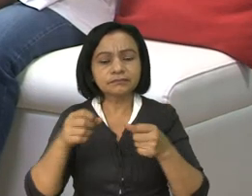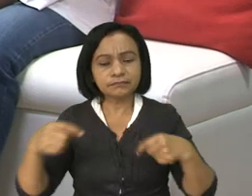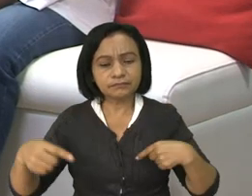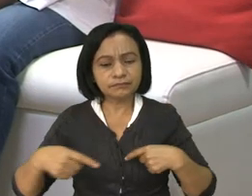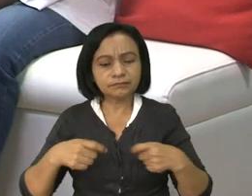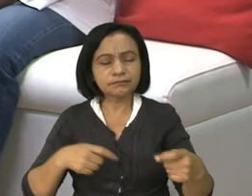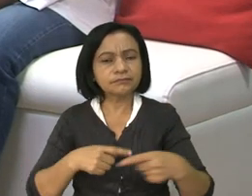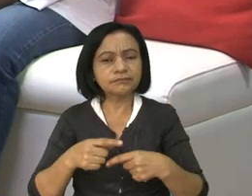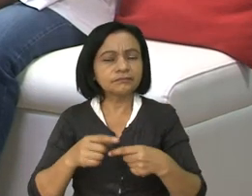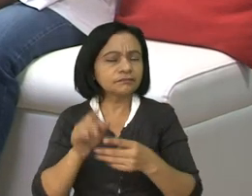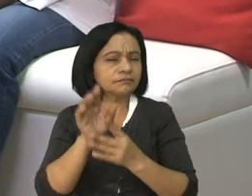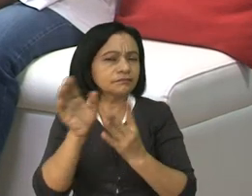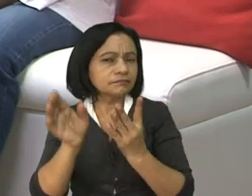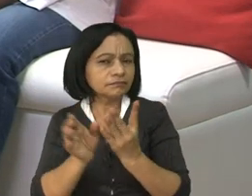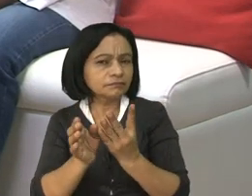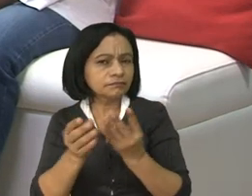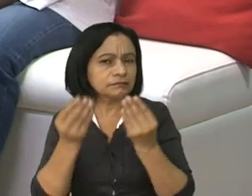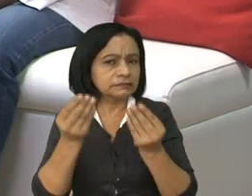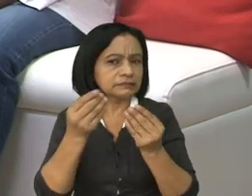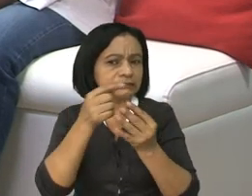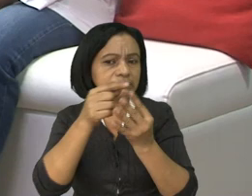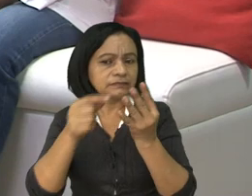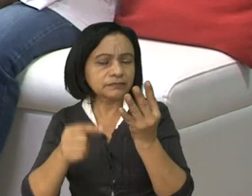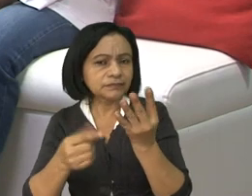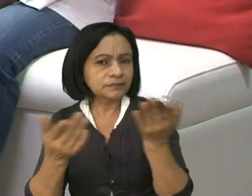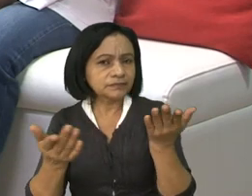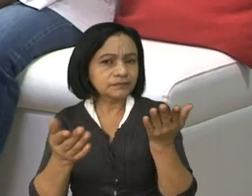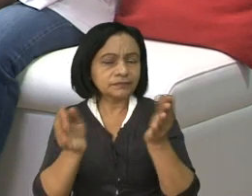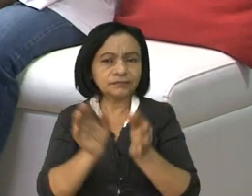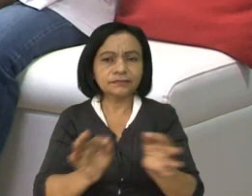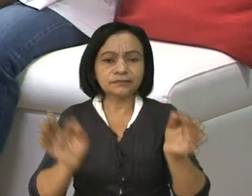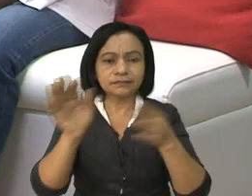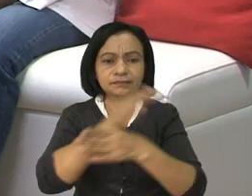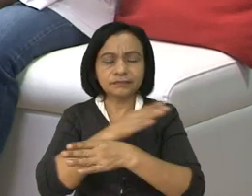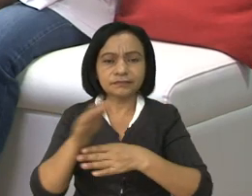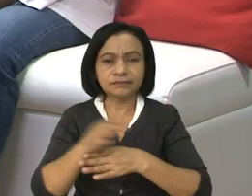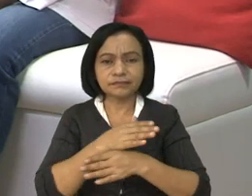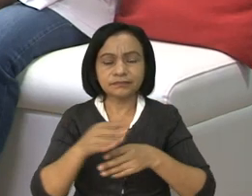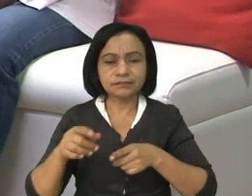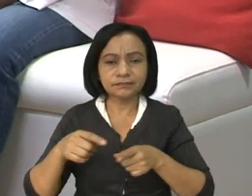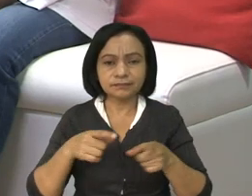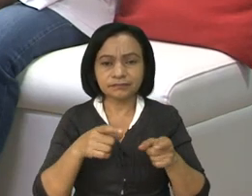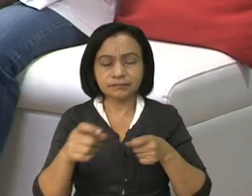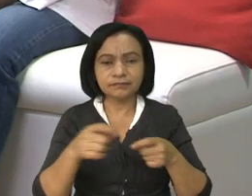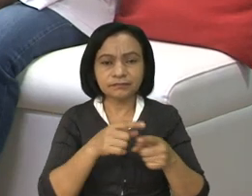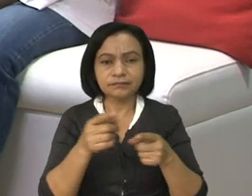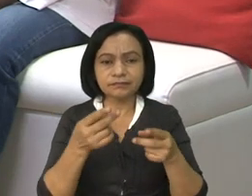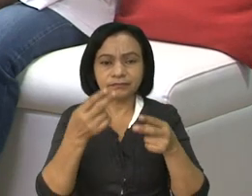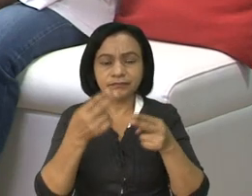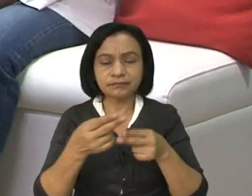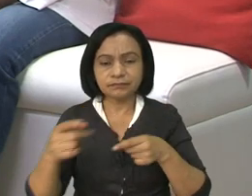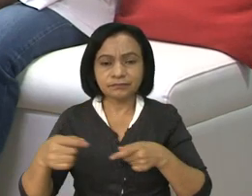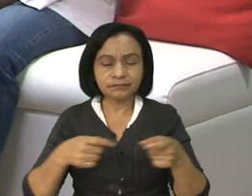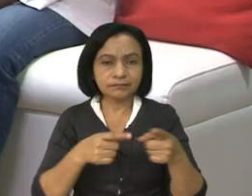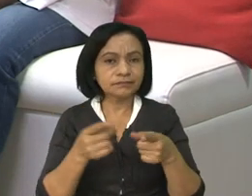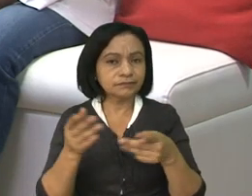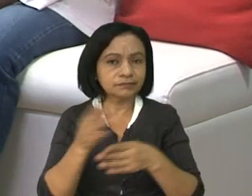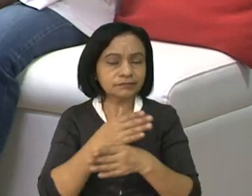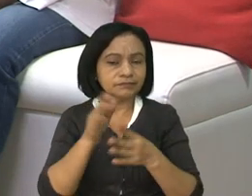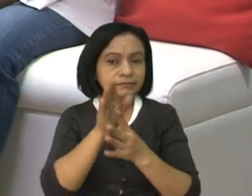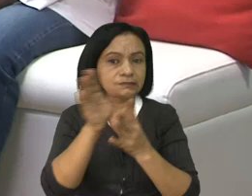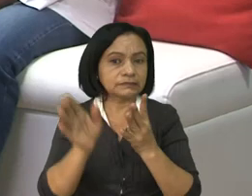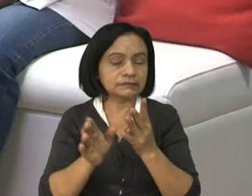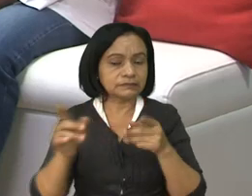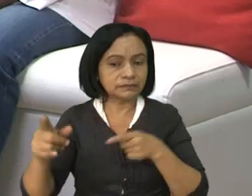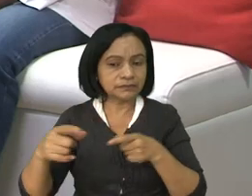parásitos. ¿Cuántas son? Me imagino que hay un sinnúmero, ¿verdad? Porque hay diferentes tipos de clasificaciones de parásitos. Así es. ¿Cuántos